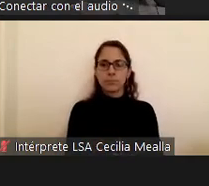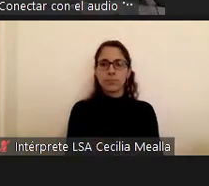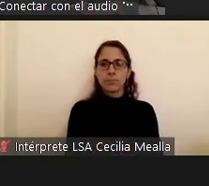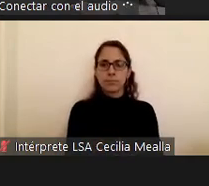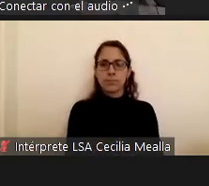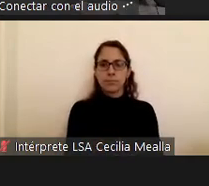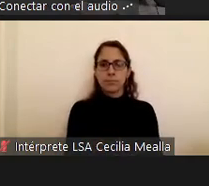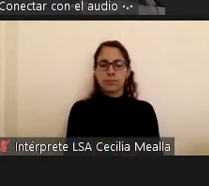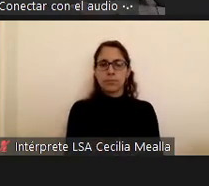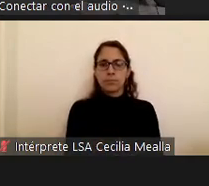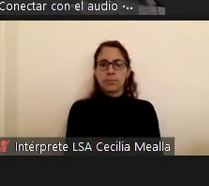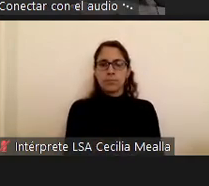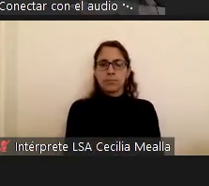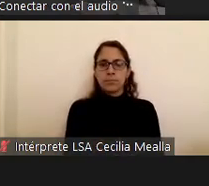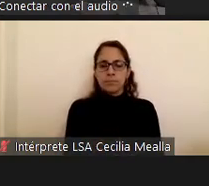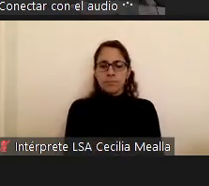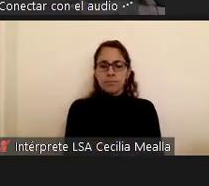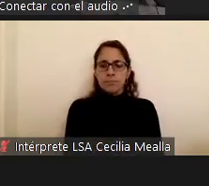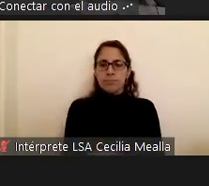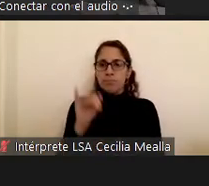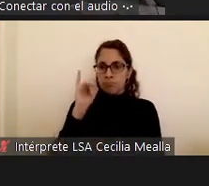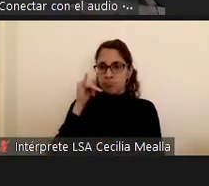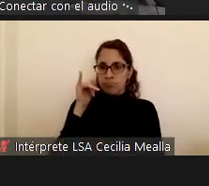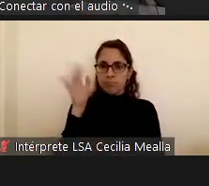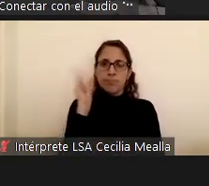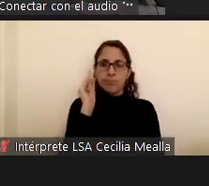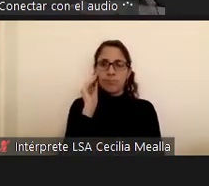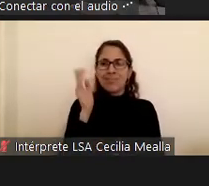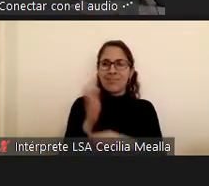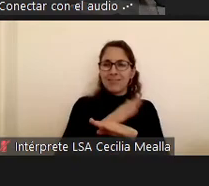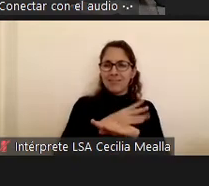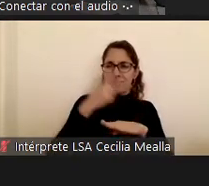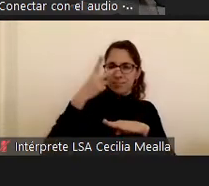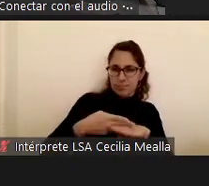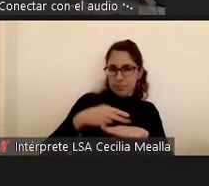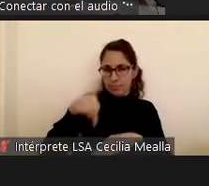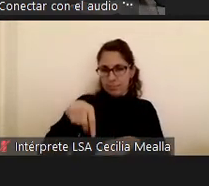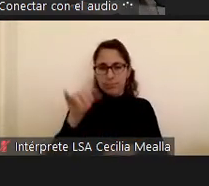Ahora sí. Sí, profe. Ah, bueno.